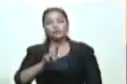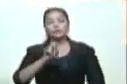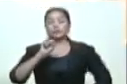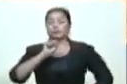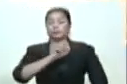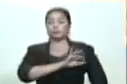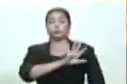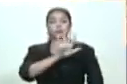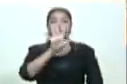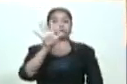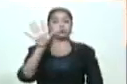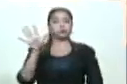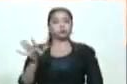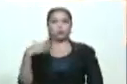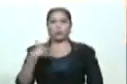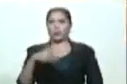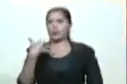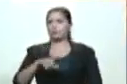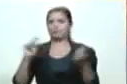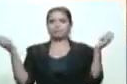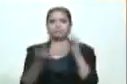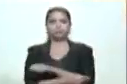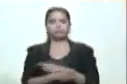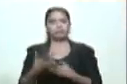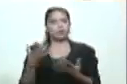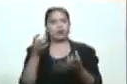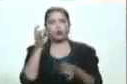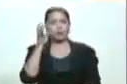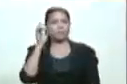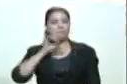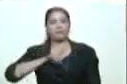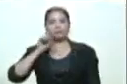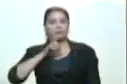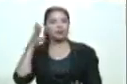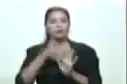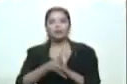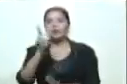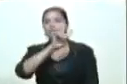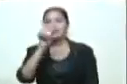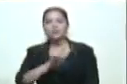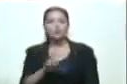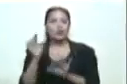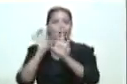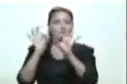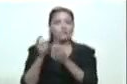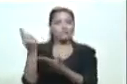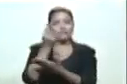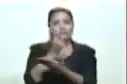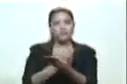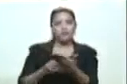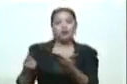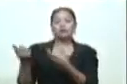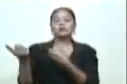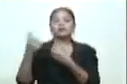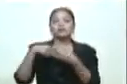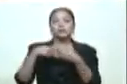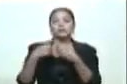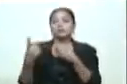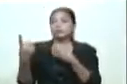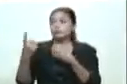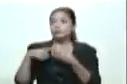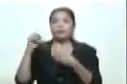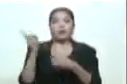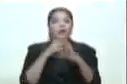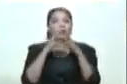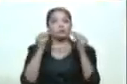claridad que rompe cualquier mentira sobre Venezuela, sobre nuestro modelo, y que los incorpora y nos incorpora a